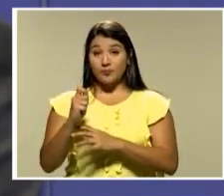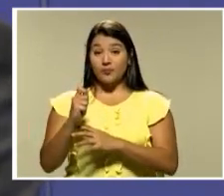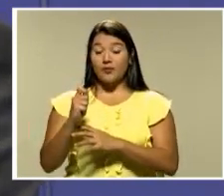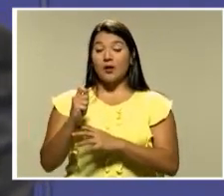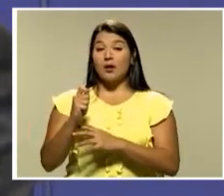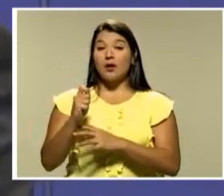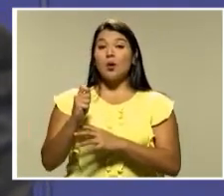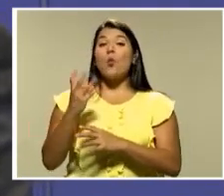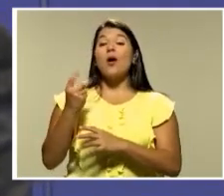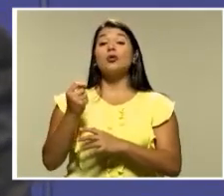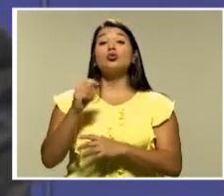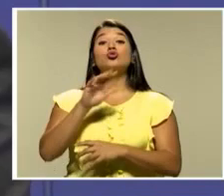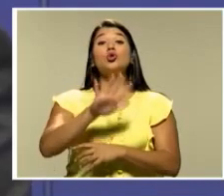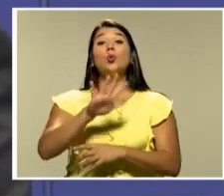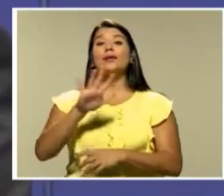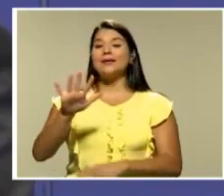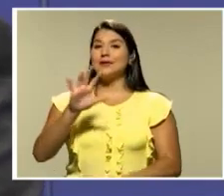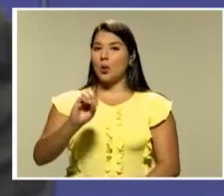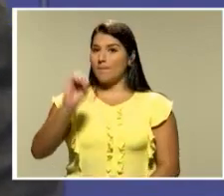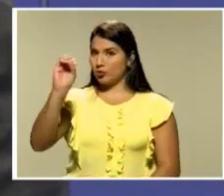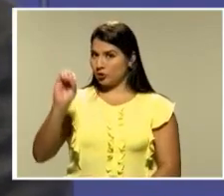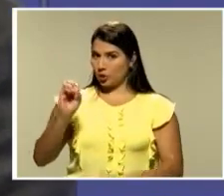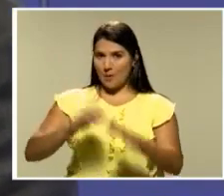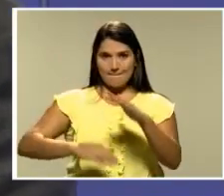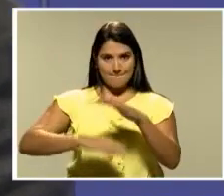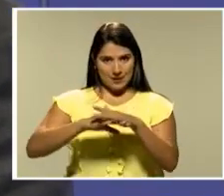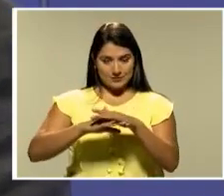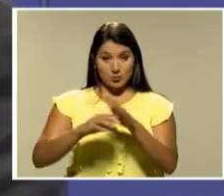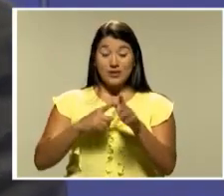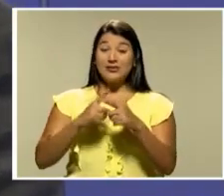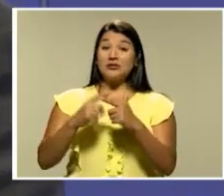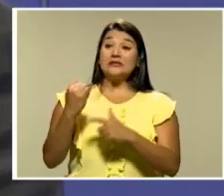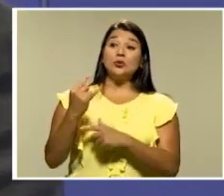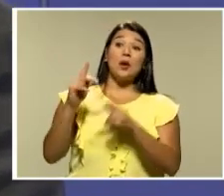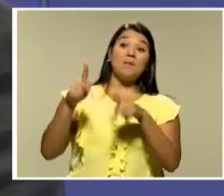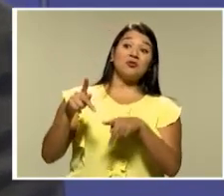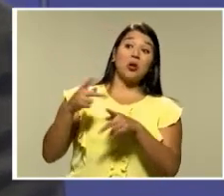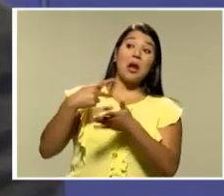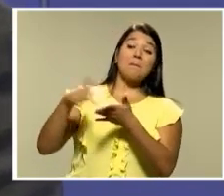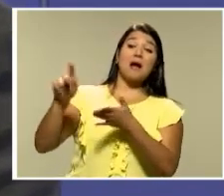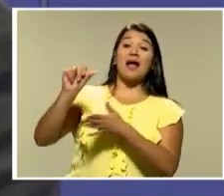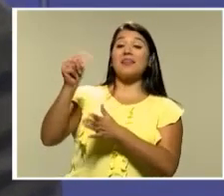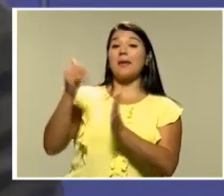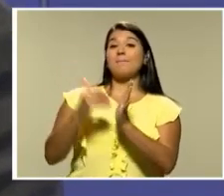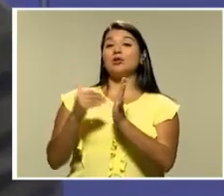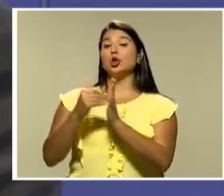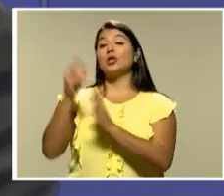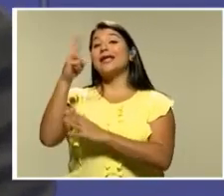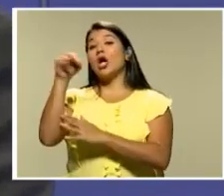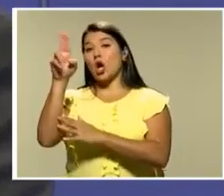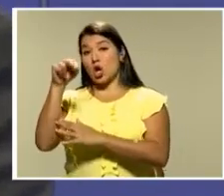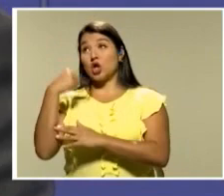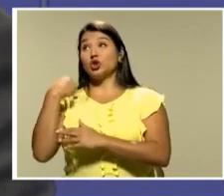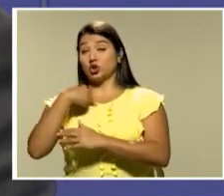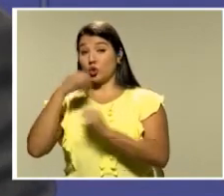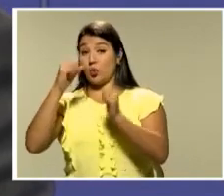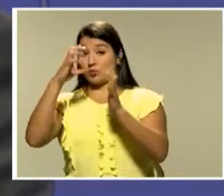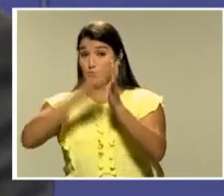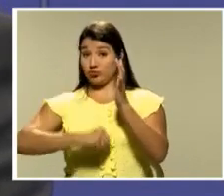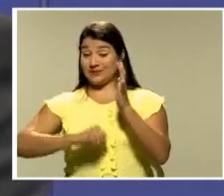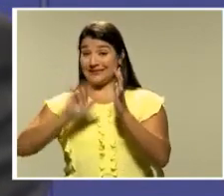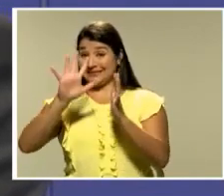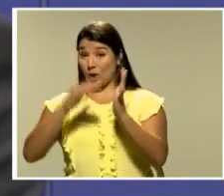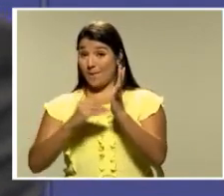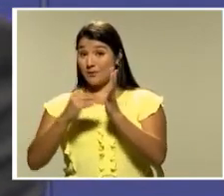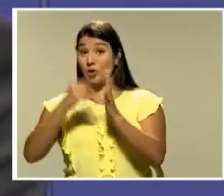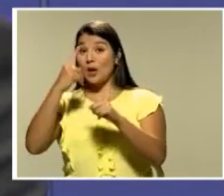estamos hablando, es 55%. Entonces, si una persona tiene 10 millones de colones, se lo podemos reducir 5 millones y